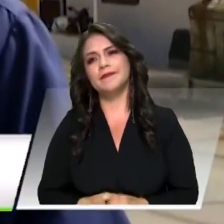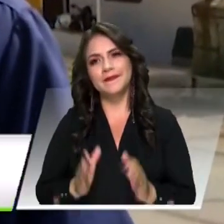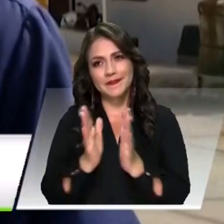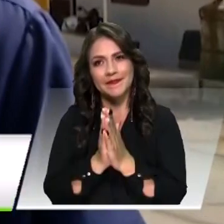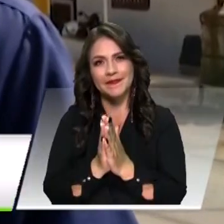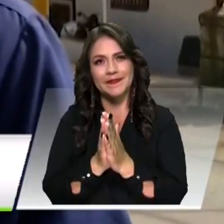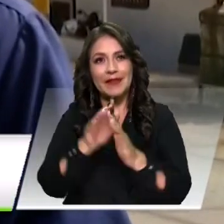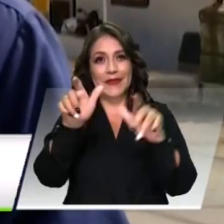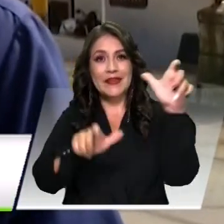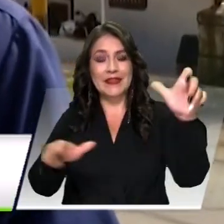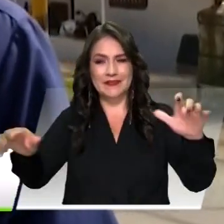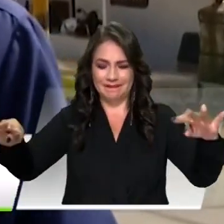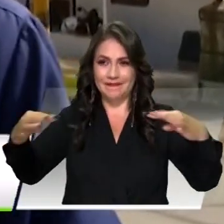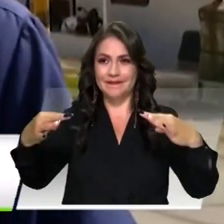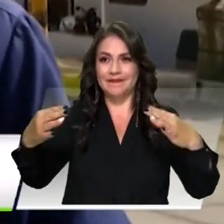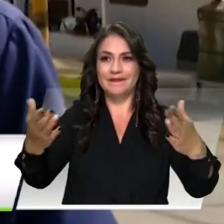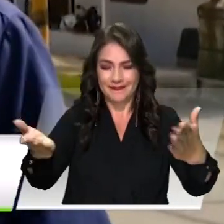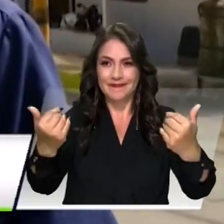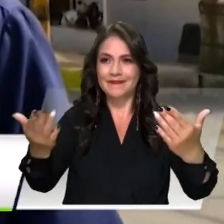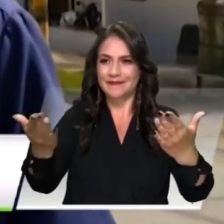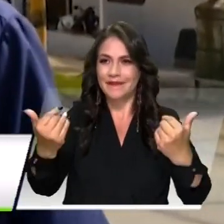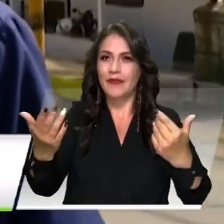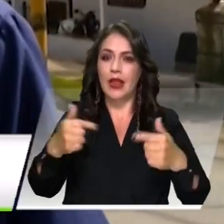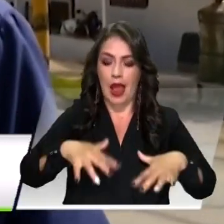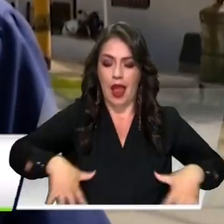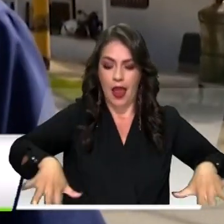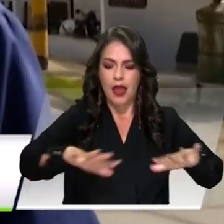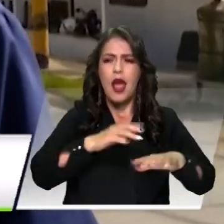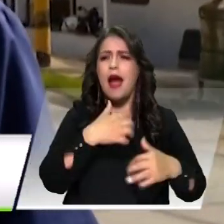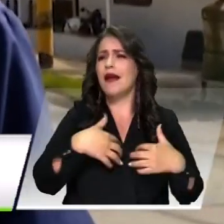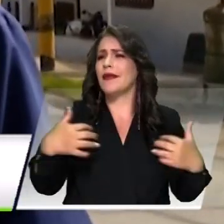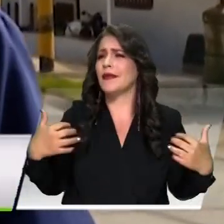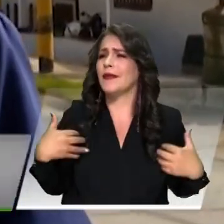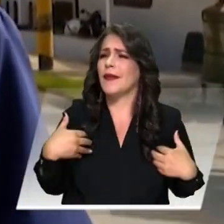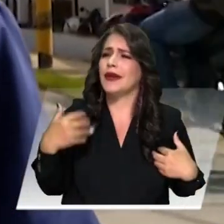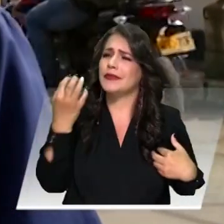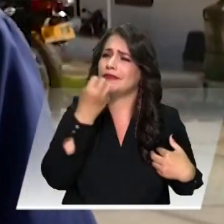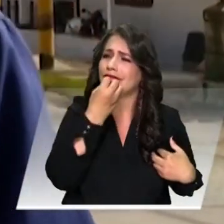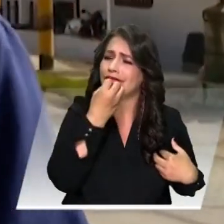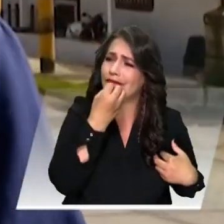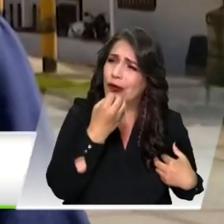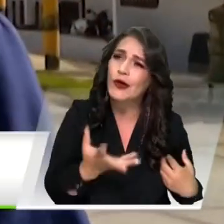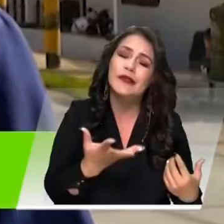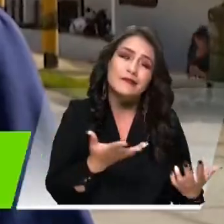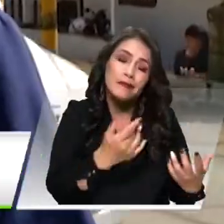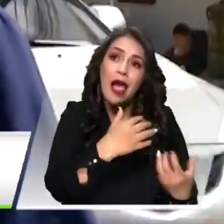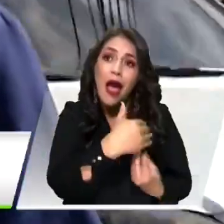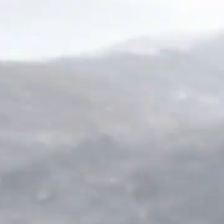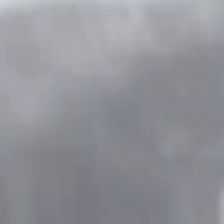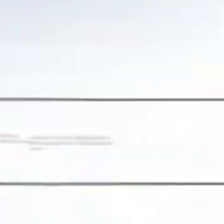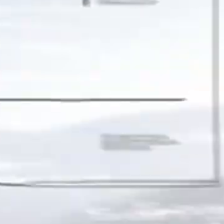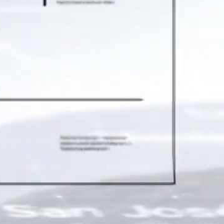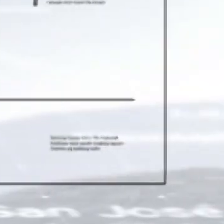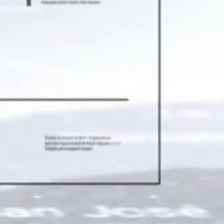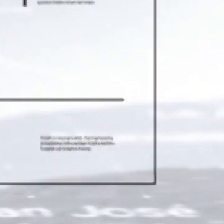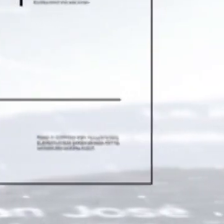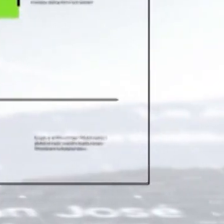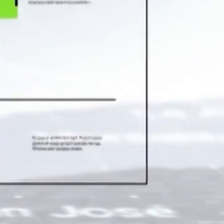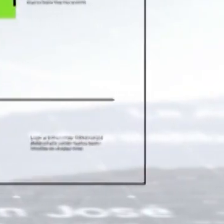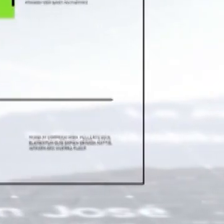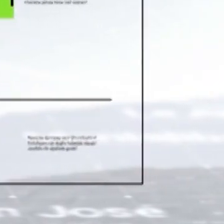invitación a todas las personas para que vengan al Arca, que hay animalitos acá esperándolos a ustedes por su compañía.